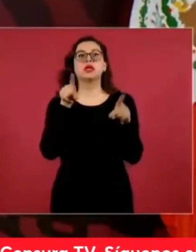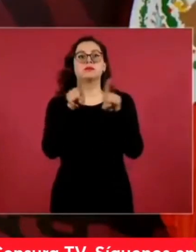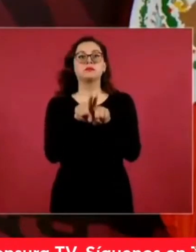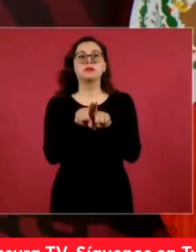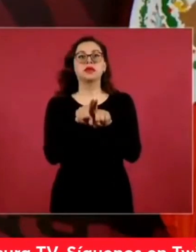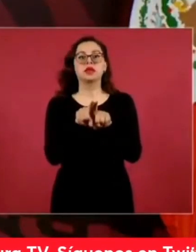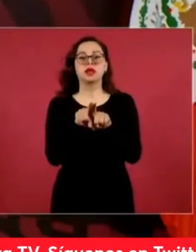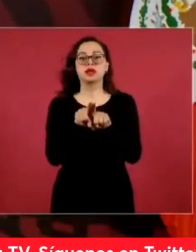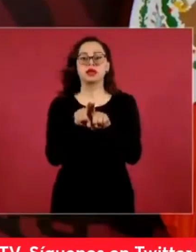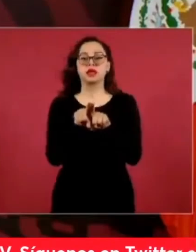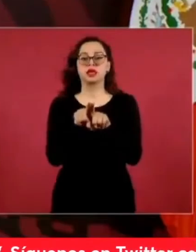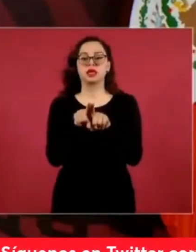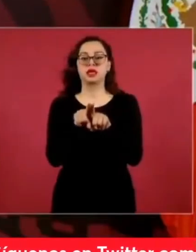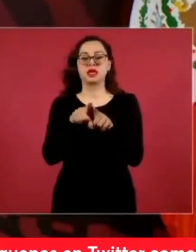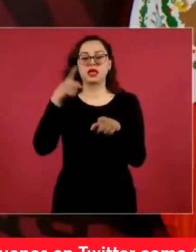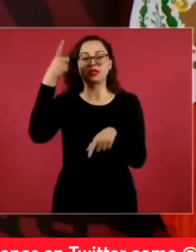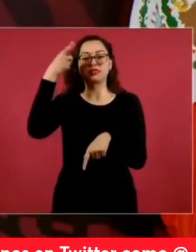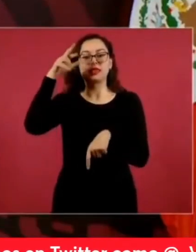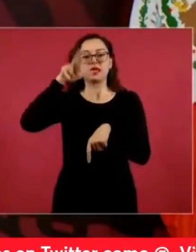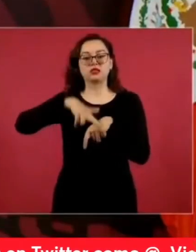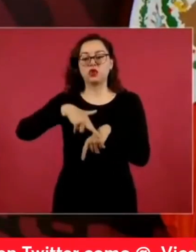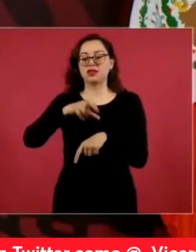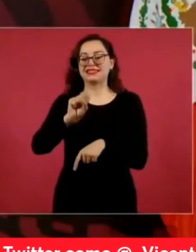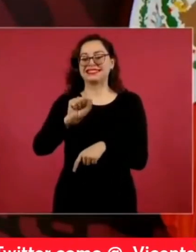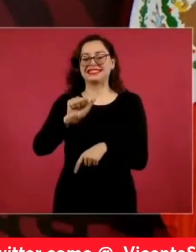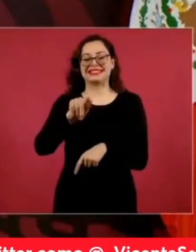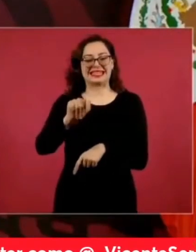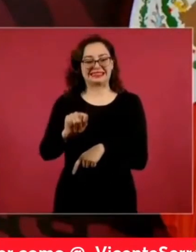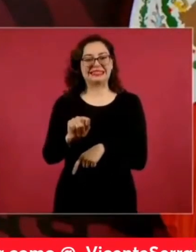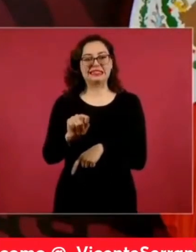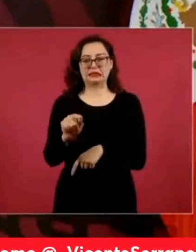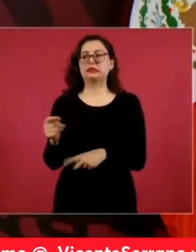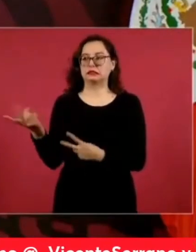también el director del SAT